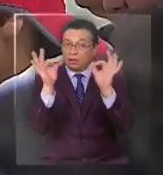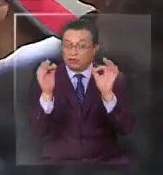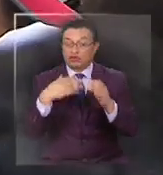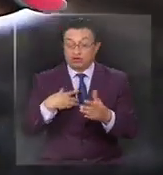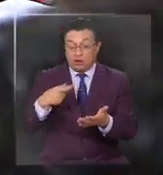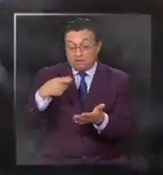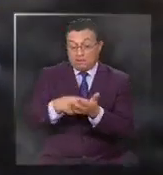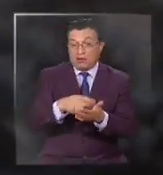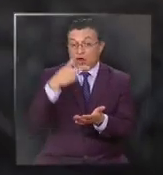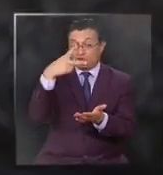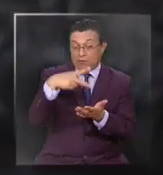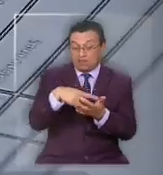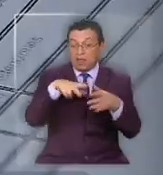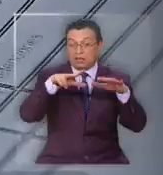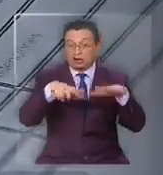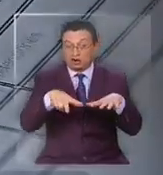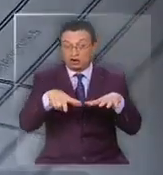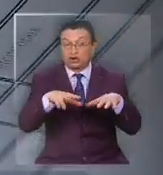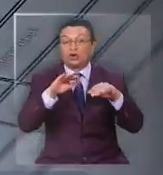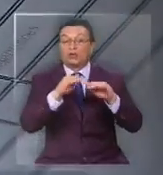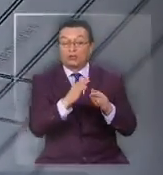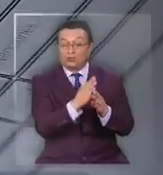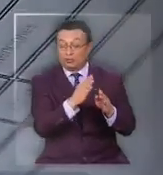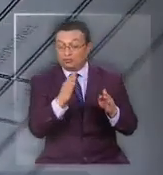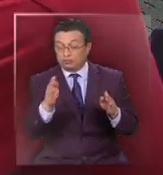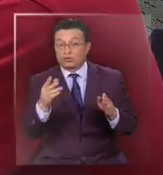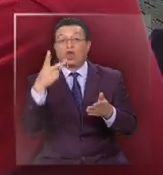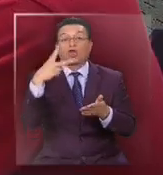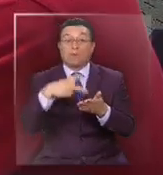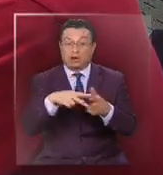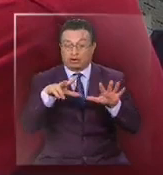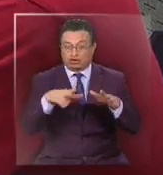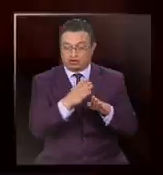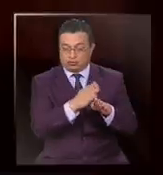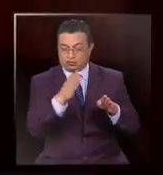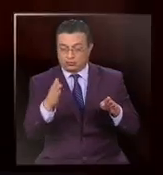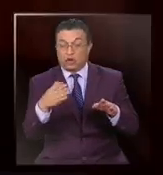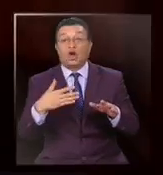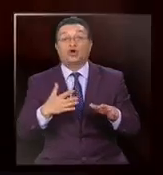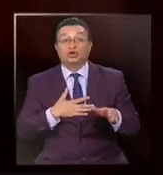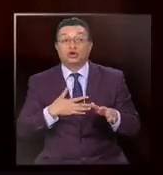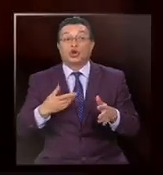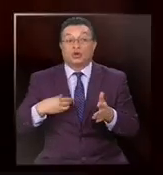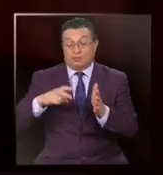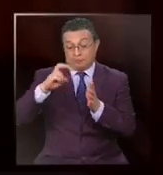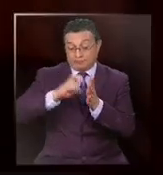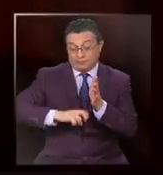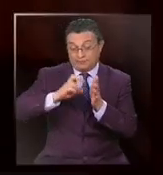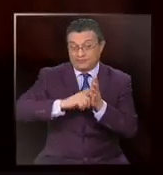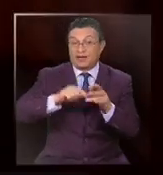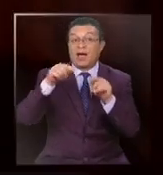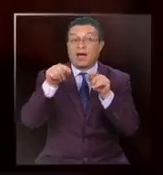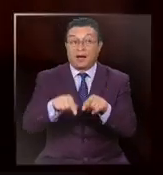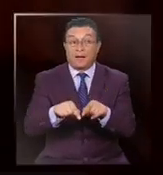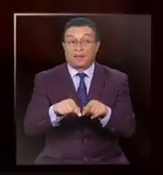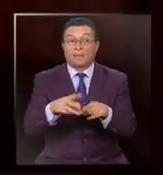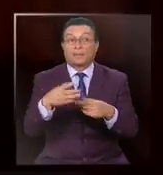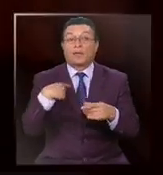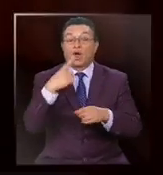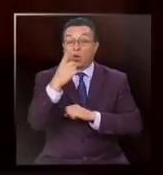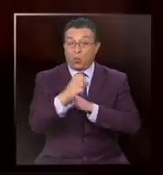pagué durante el año 2018 me dio cobertura durante el año 2018. Lo que yo voy a estar pagando